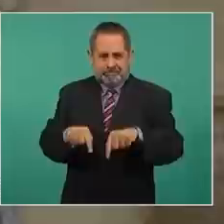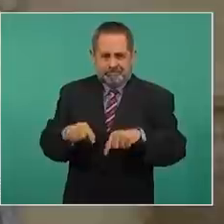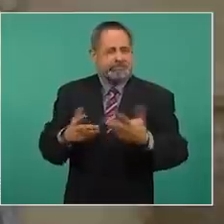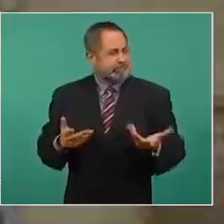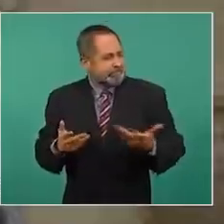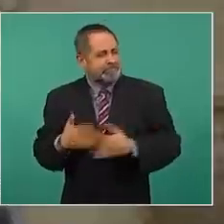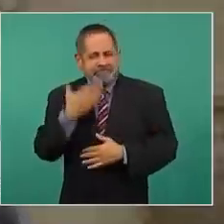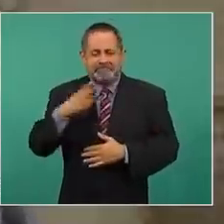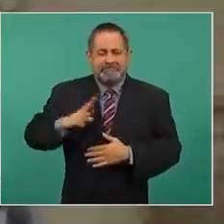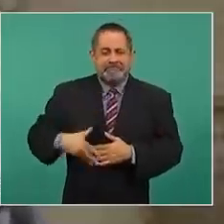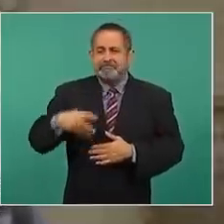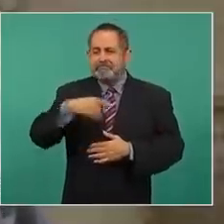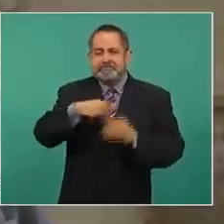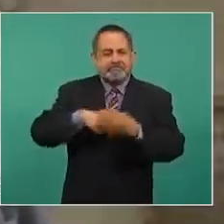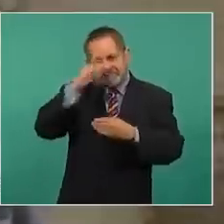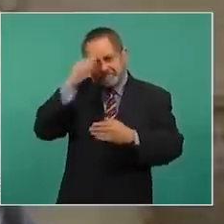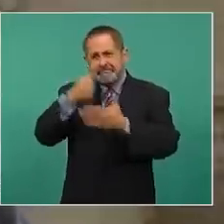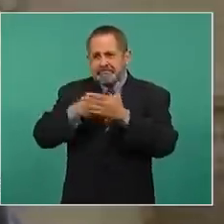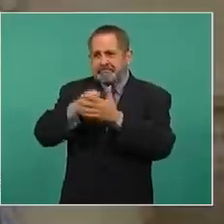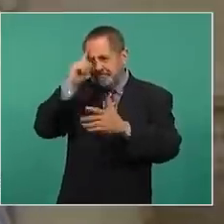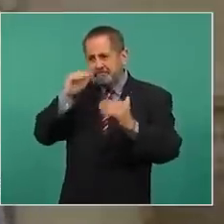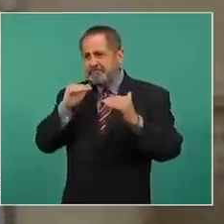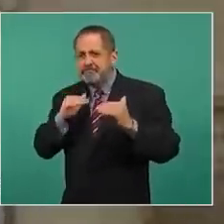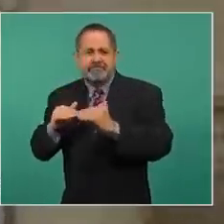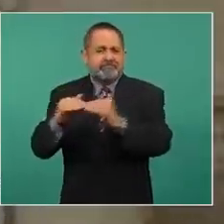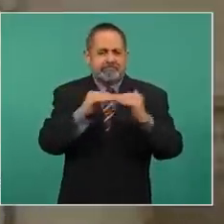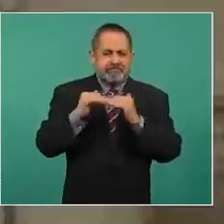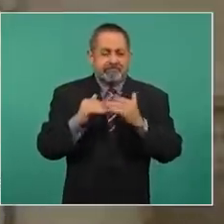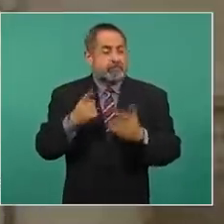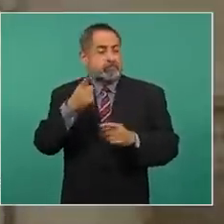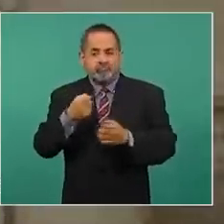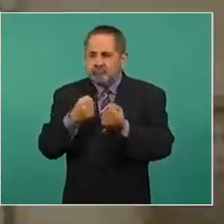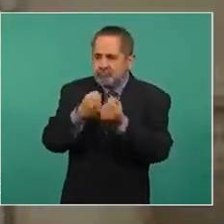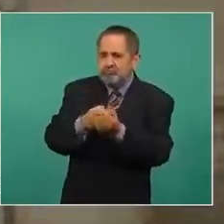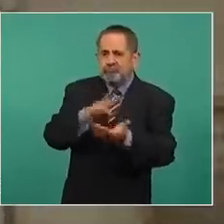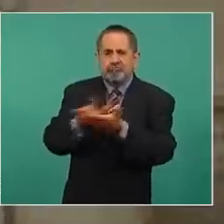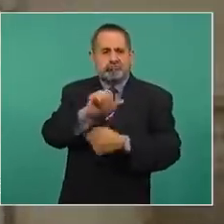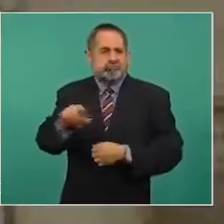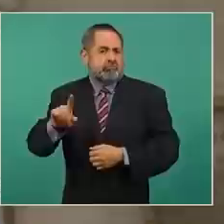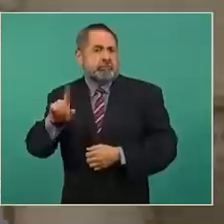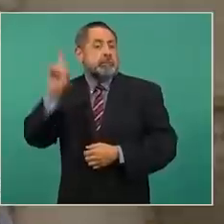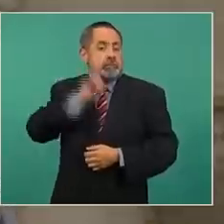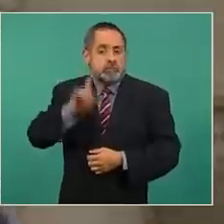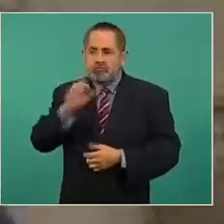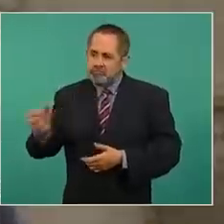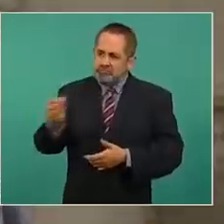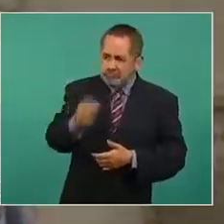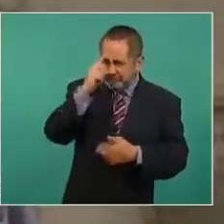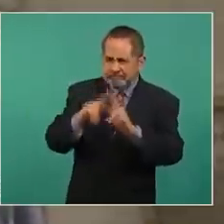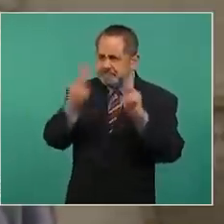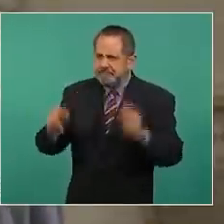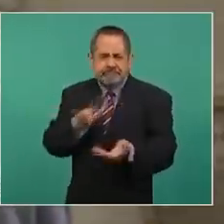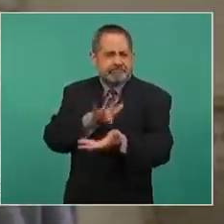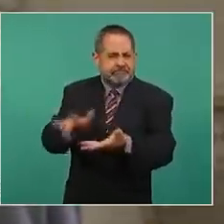de género apoyando el rol de las mujeres en los sucesos de paz y abogando por